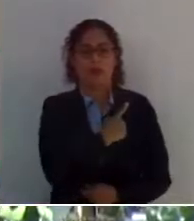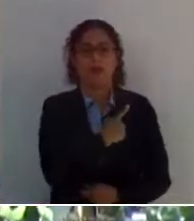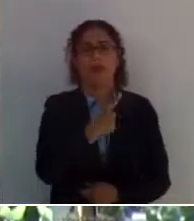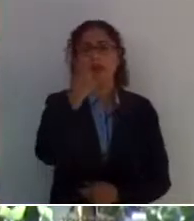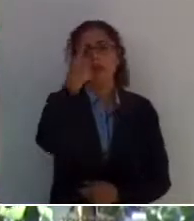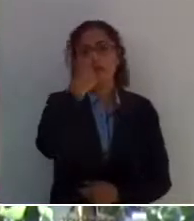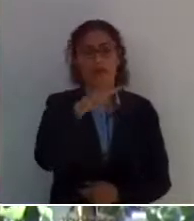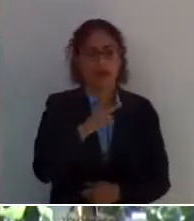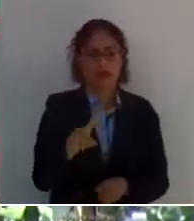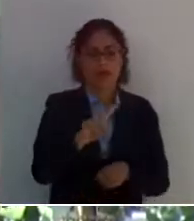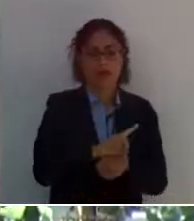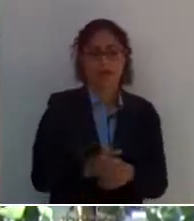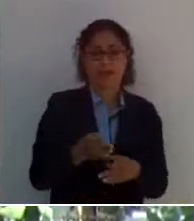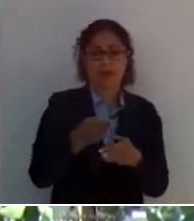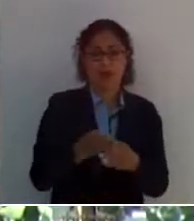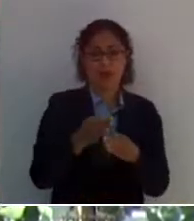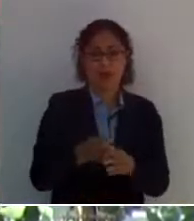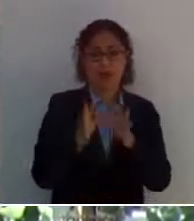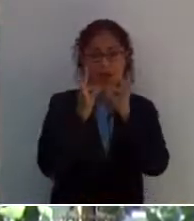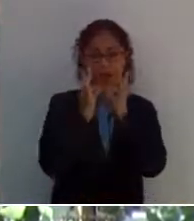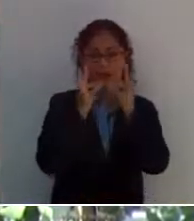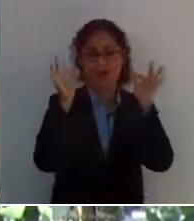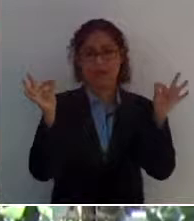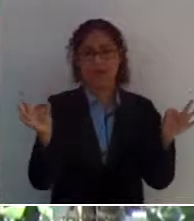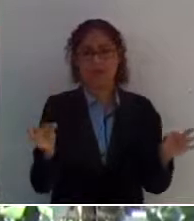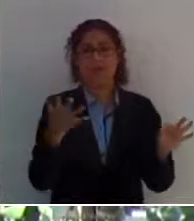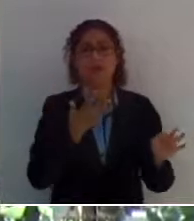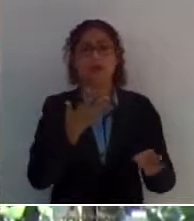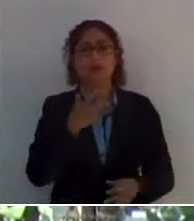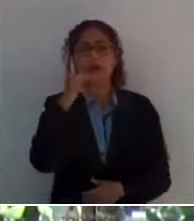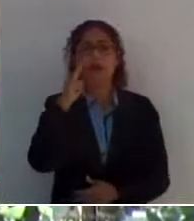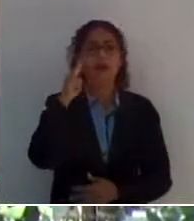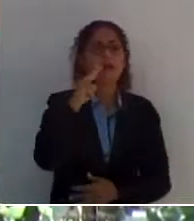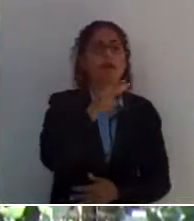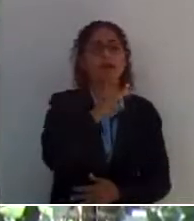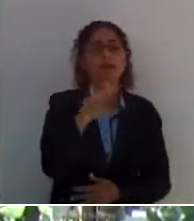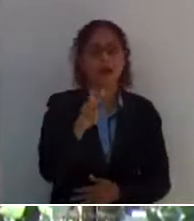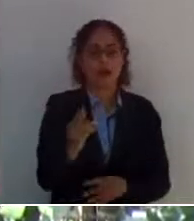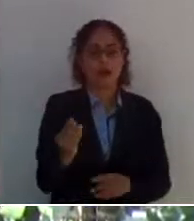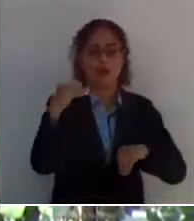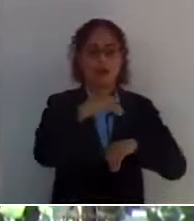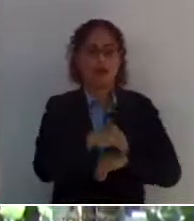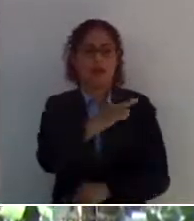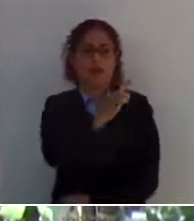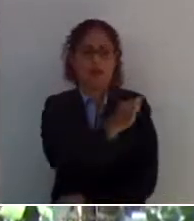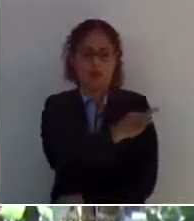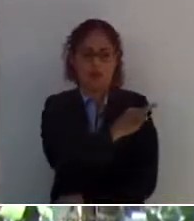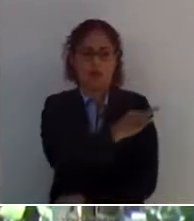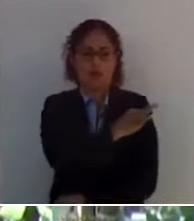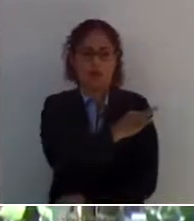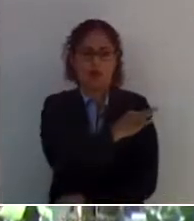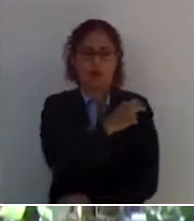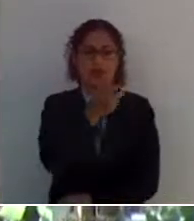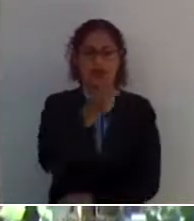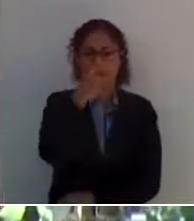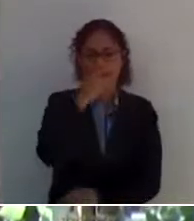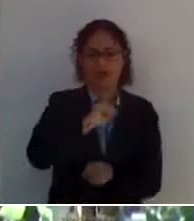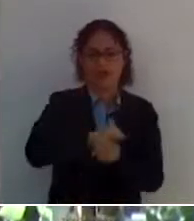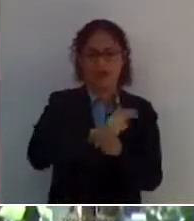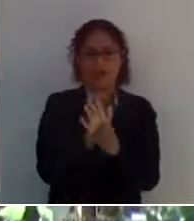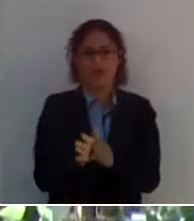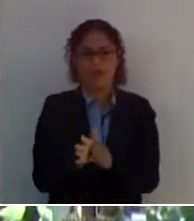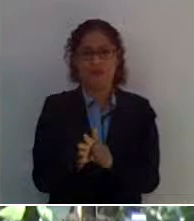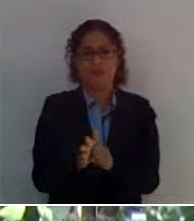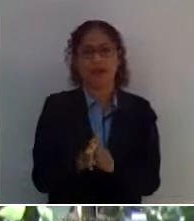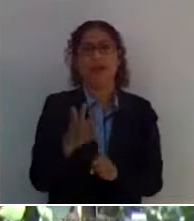en esta primera etapa anunciada, donde contemplan la aplicación de la vacuna contra el COVID-19,